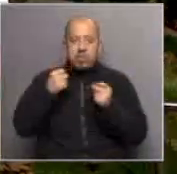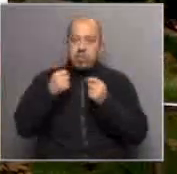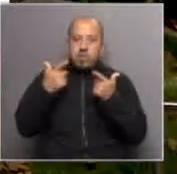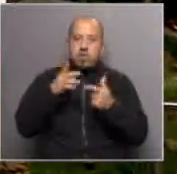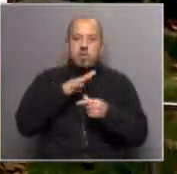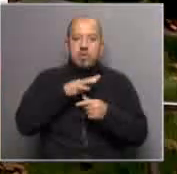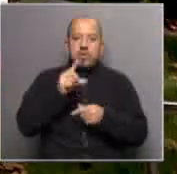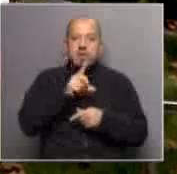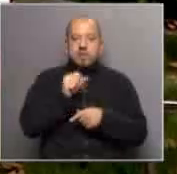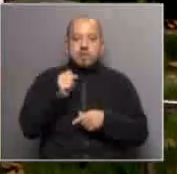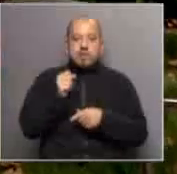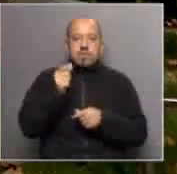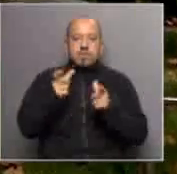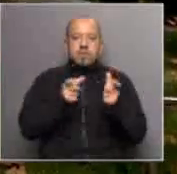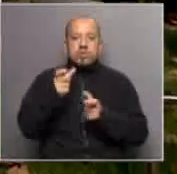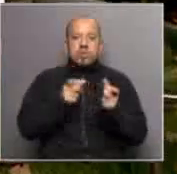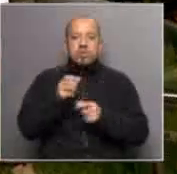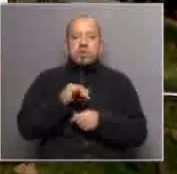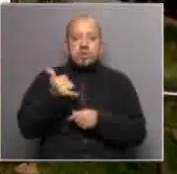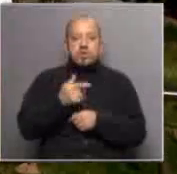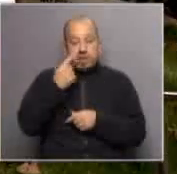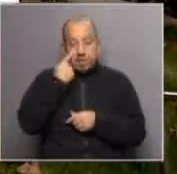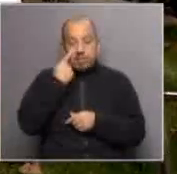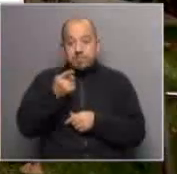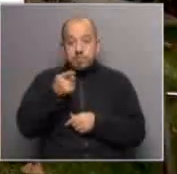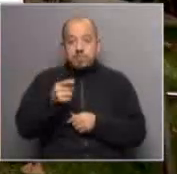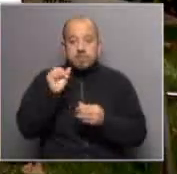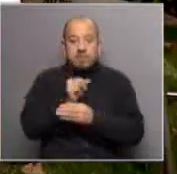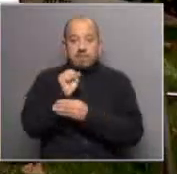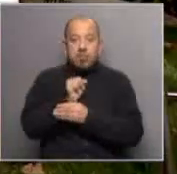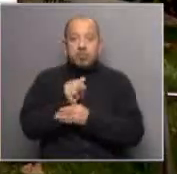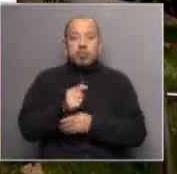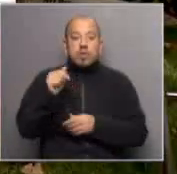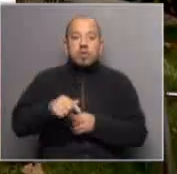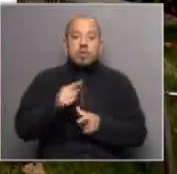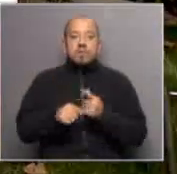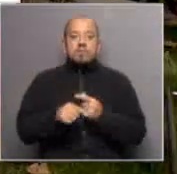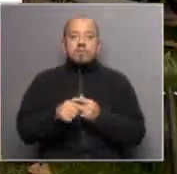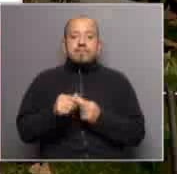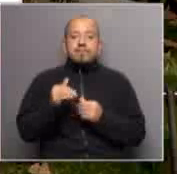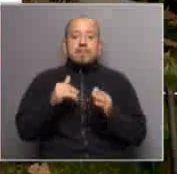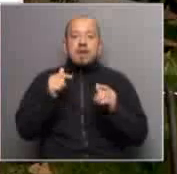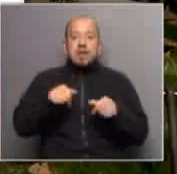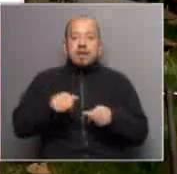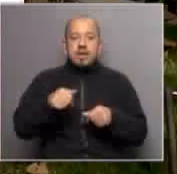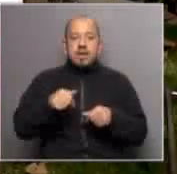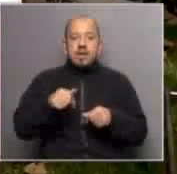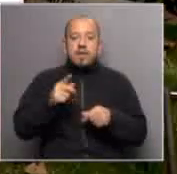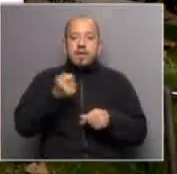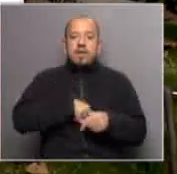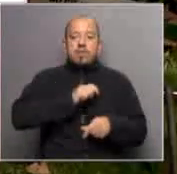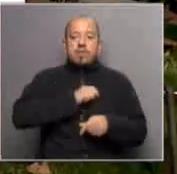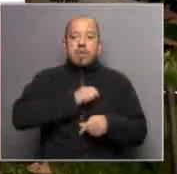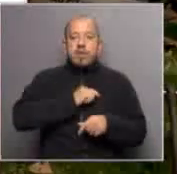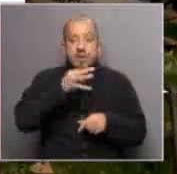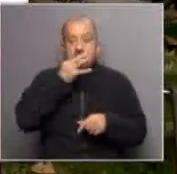100 personas esperándolo. O sea, Lorca ya era conocido acá. Es más, él dice que era casi más conocido acá en el Río de la Plata que en España, llegó a